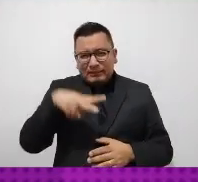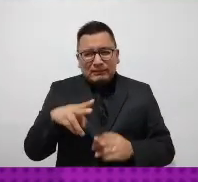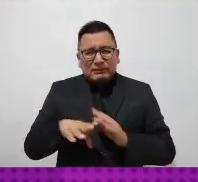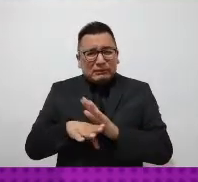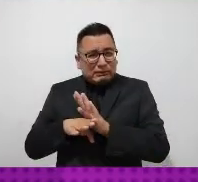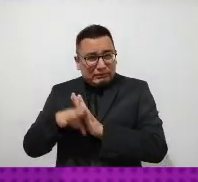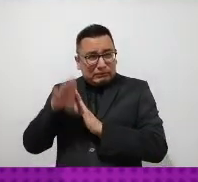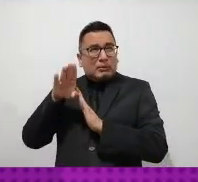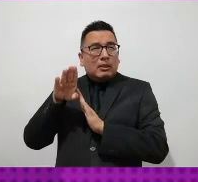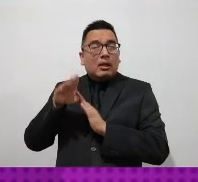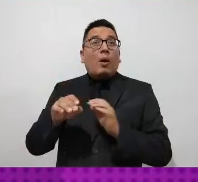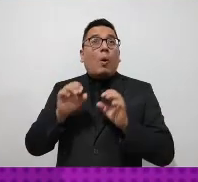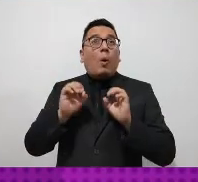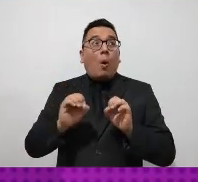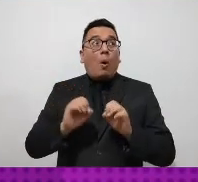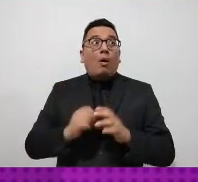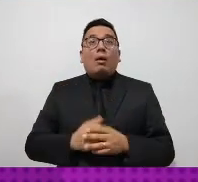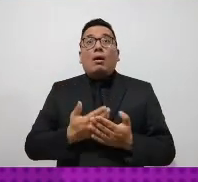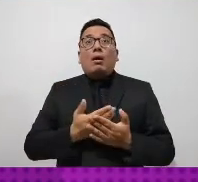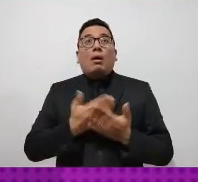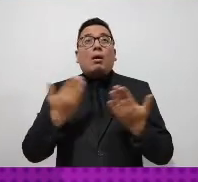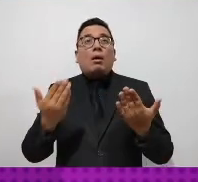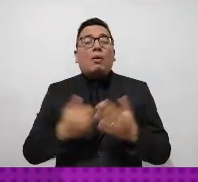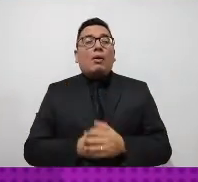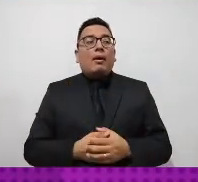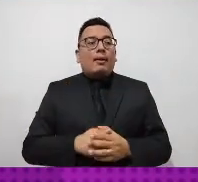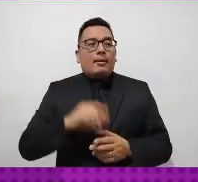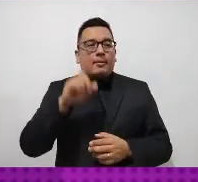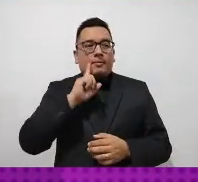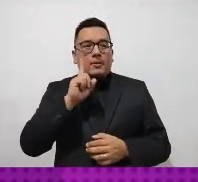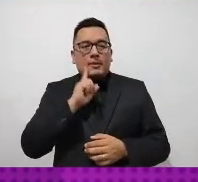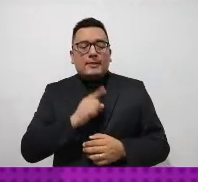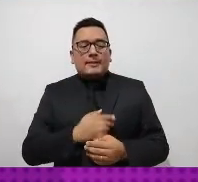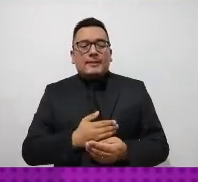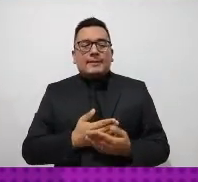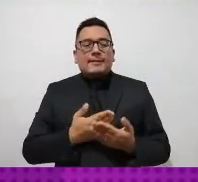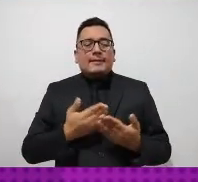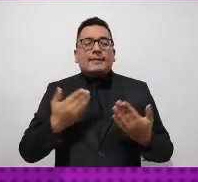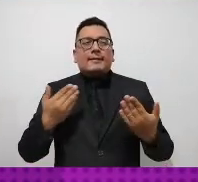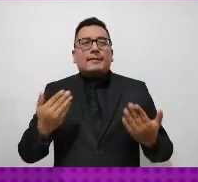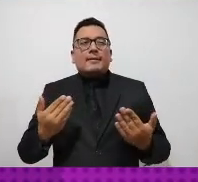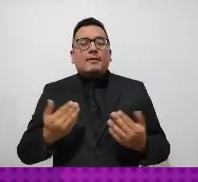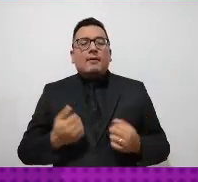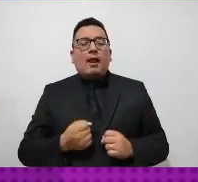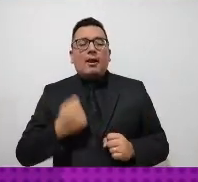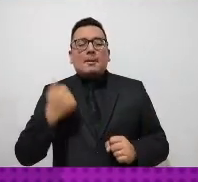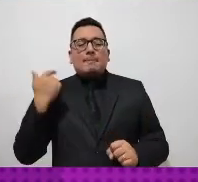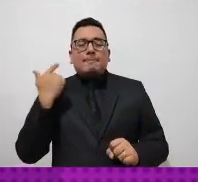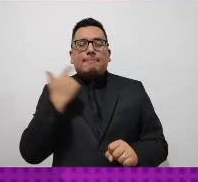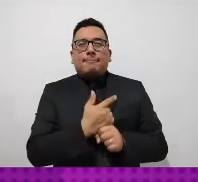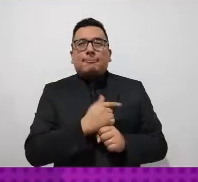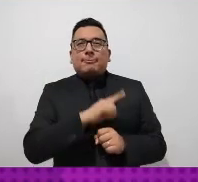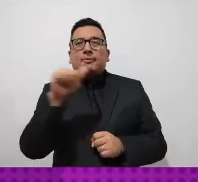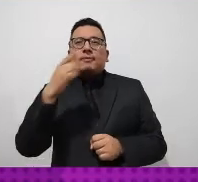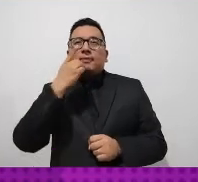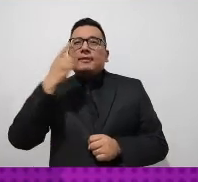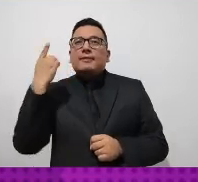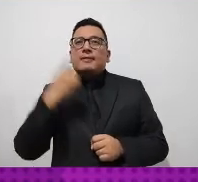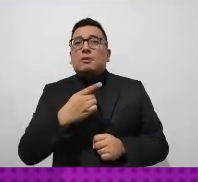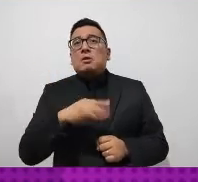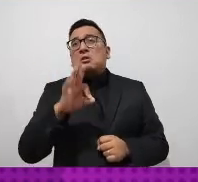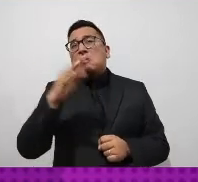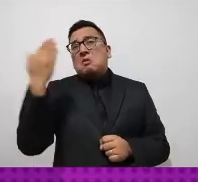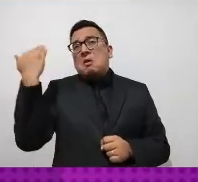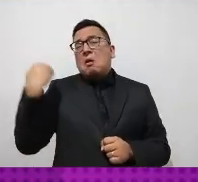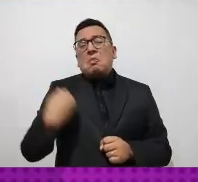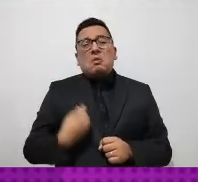acciones como la red de mujeres electas, será que ahora las mujeres ya están denunciando, identifican y denuncian un hecho que